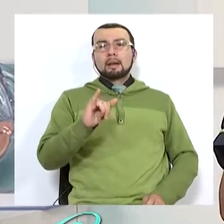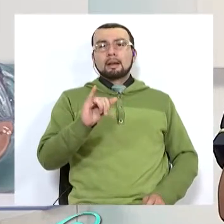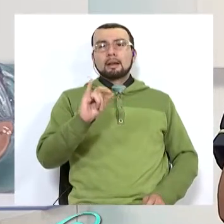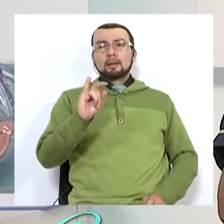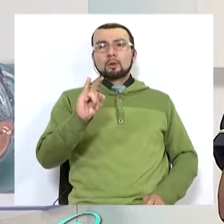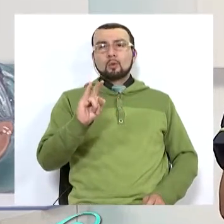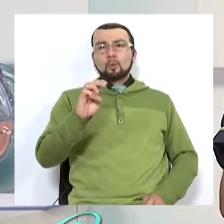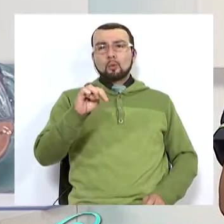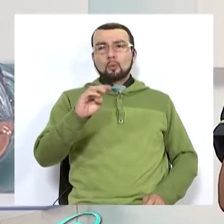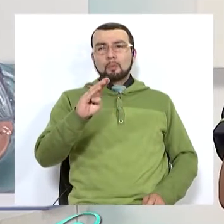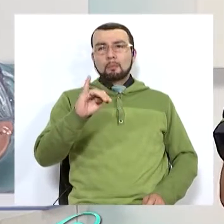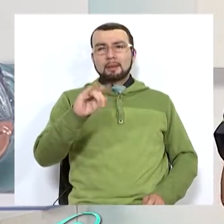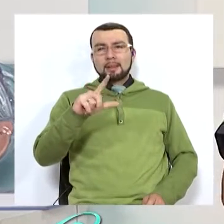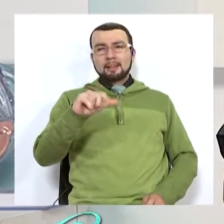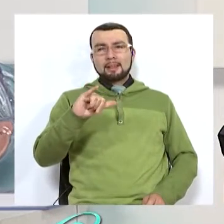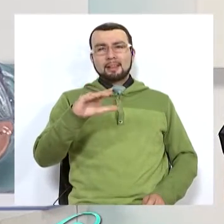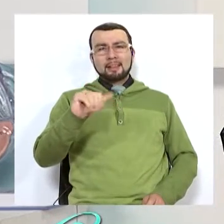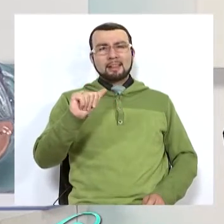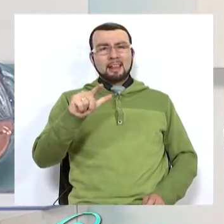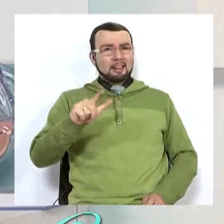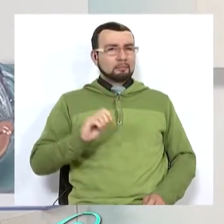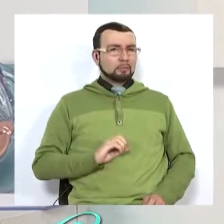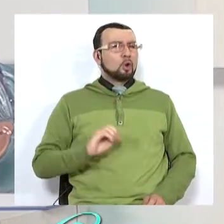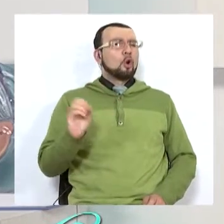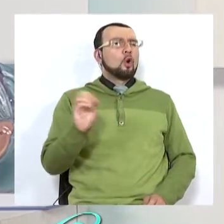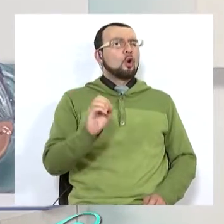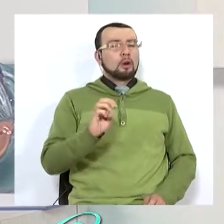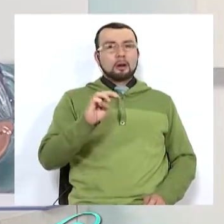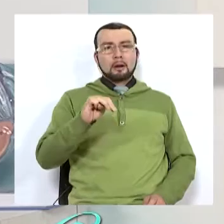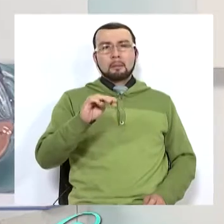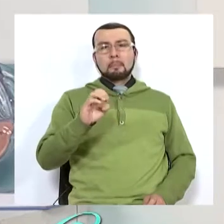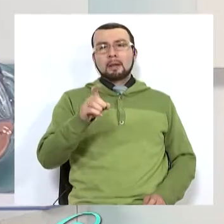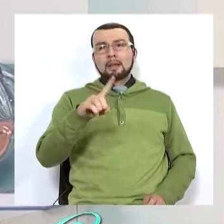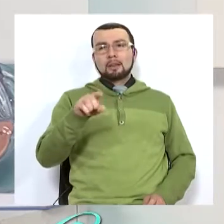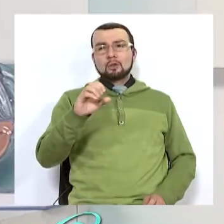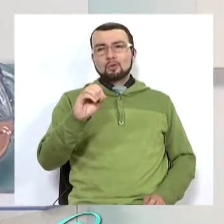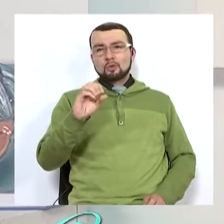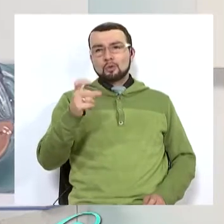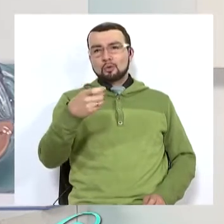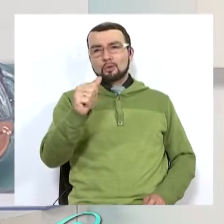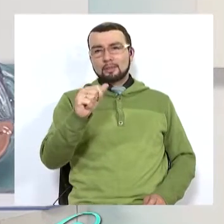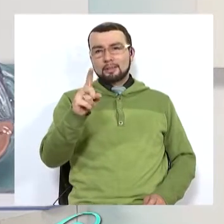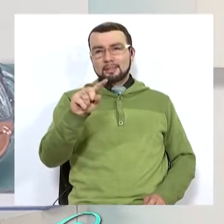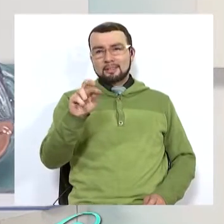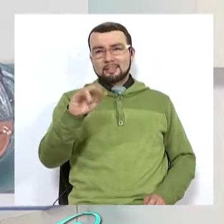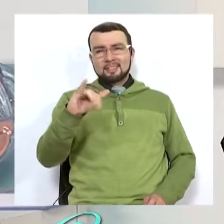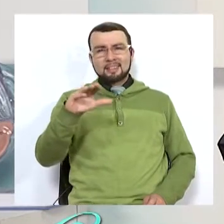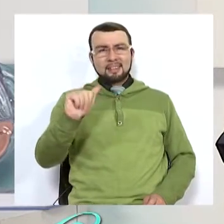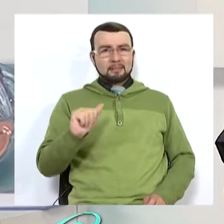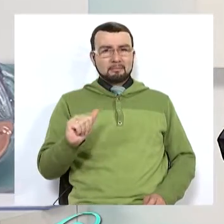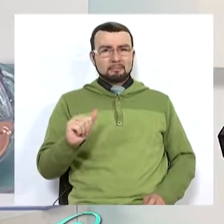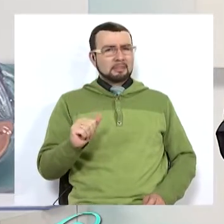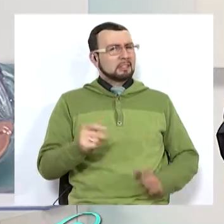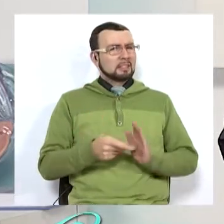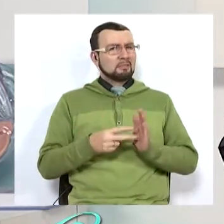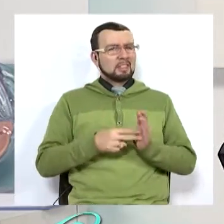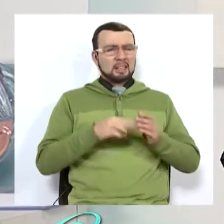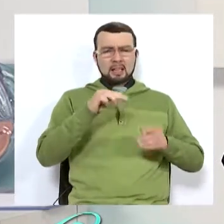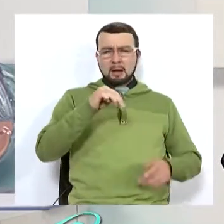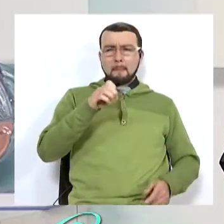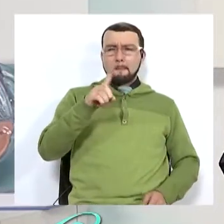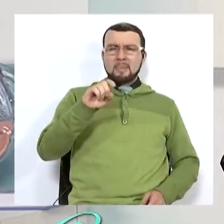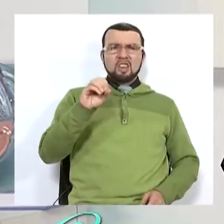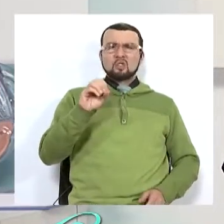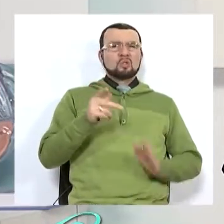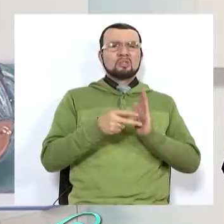se conoce como región mesogástrica. Y meso hace referencia a mitad, es la que tenemos en la mitad. En esa